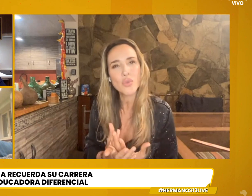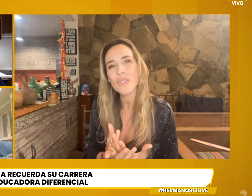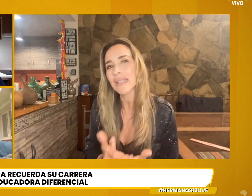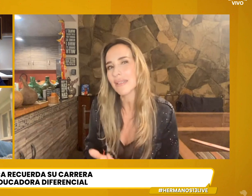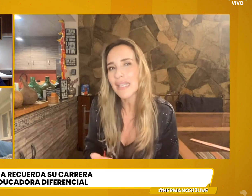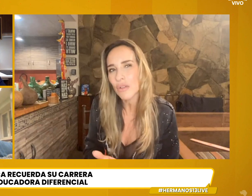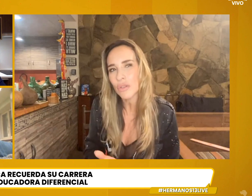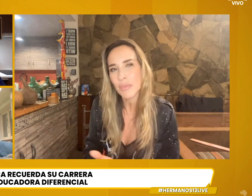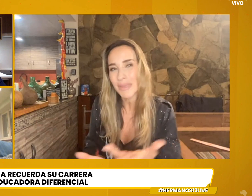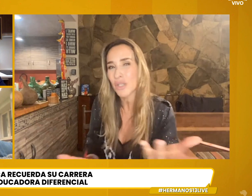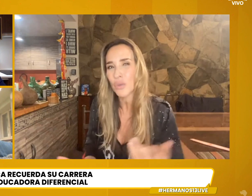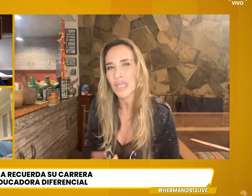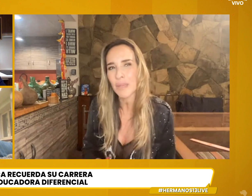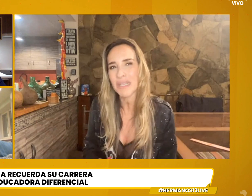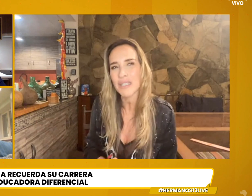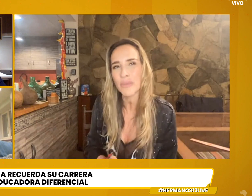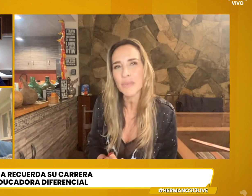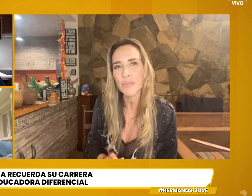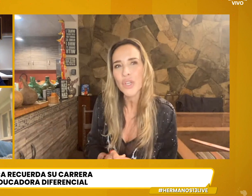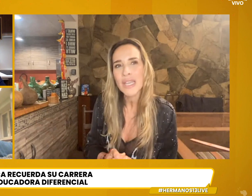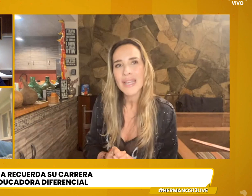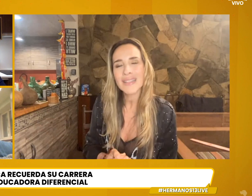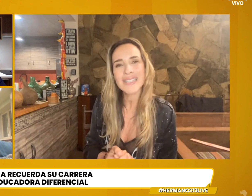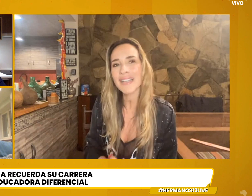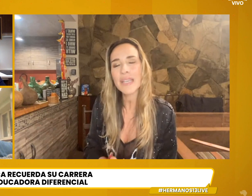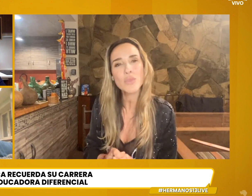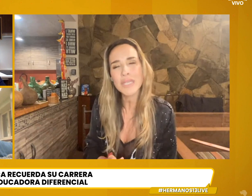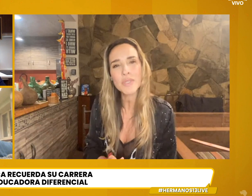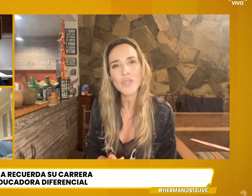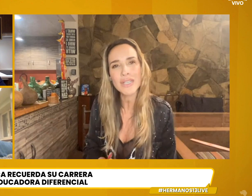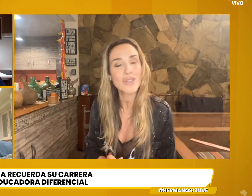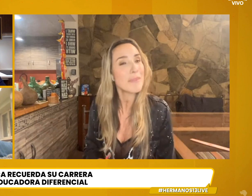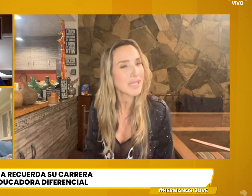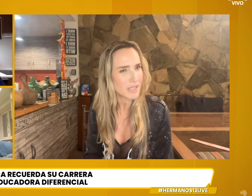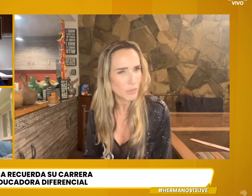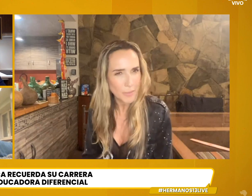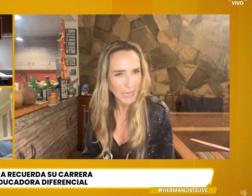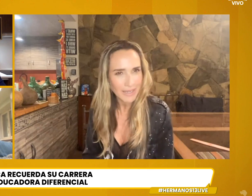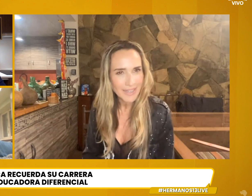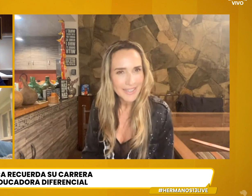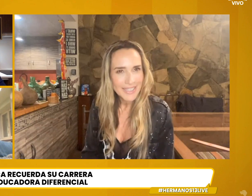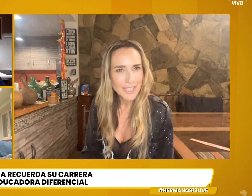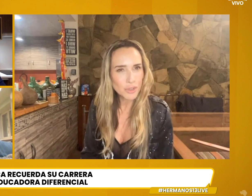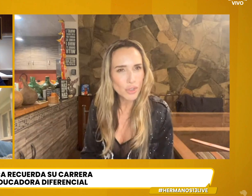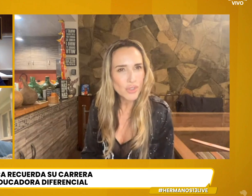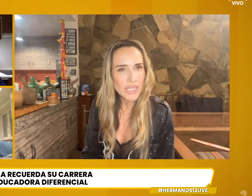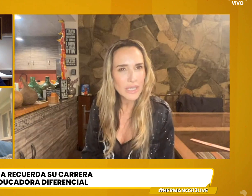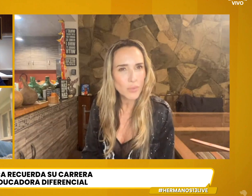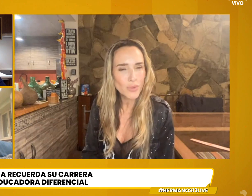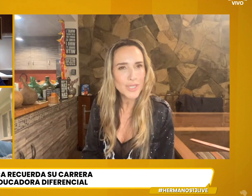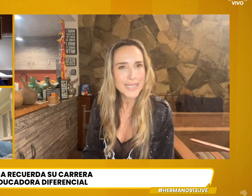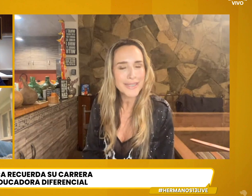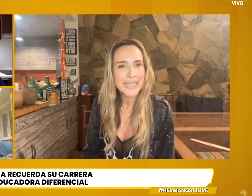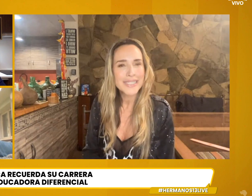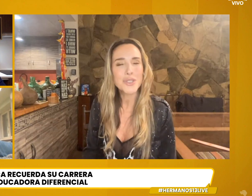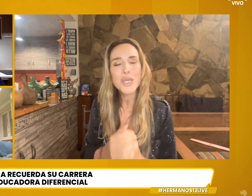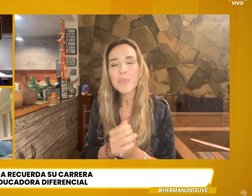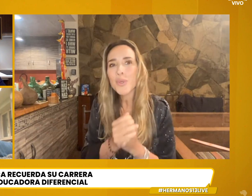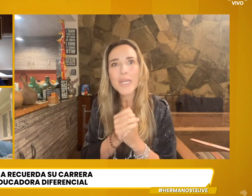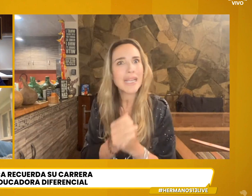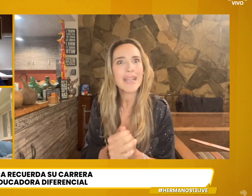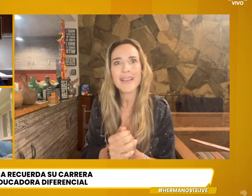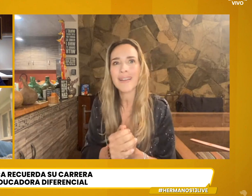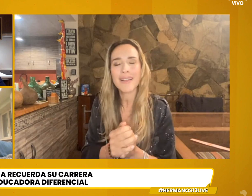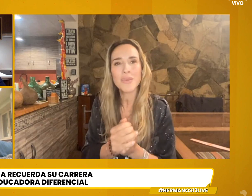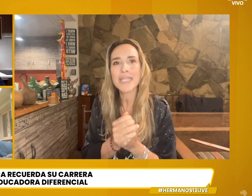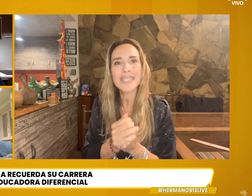una misión y un sentido, y me imagino que a ustedes les pasa lo mismo, de saber que hay muchas personas que lo están pasando muy mal. Entonces uno dice, si yo